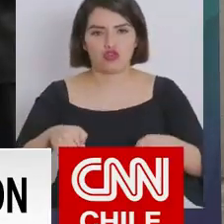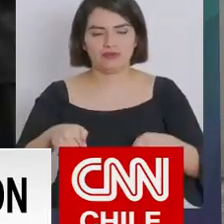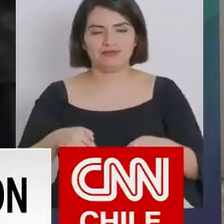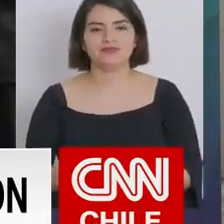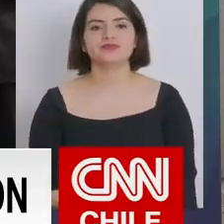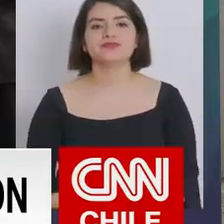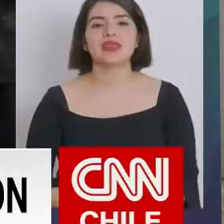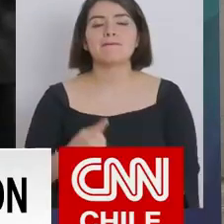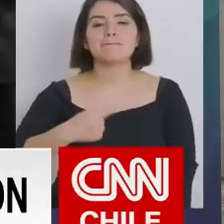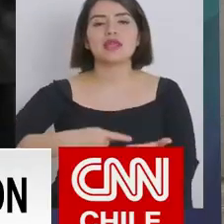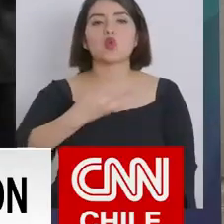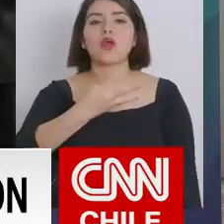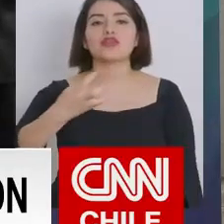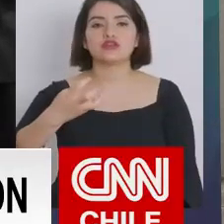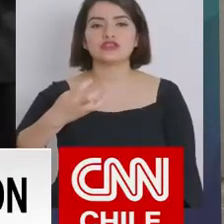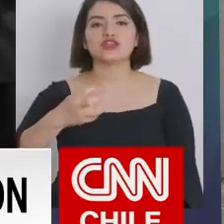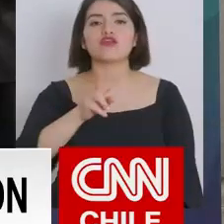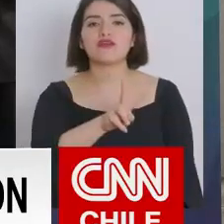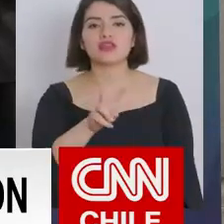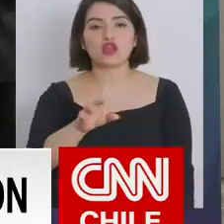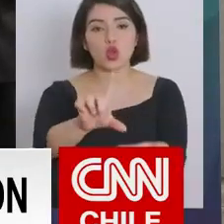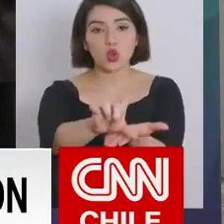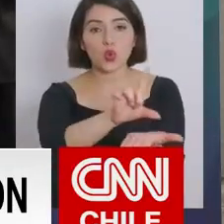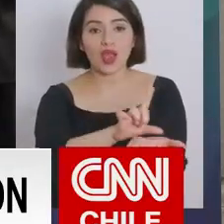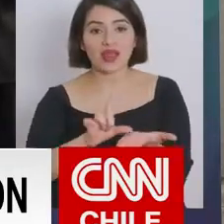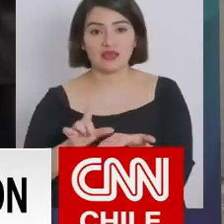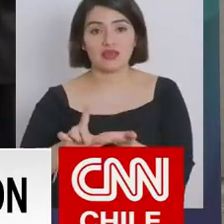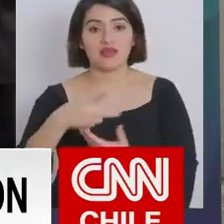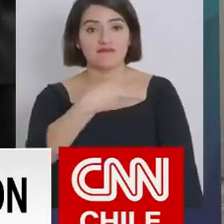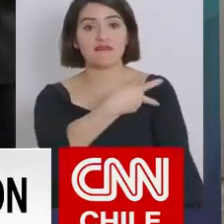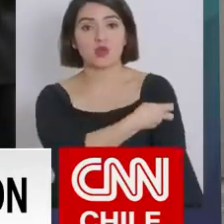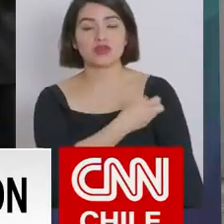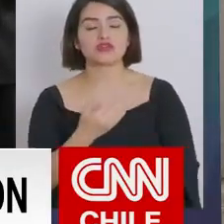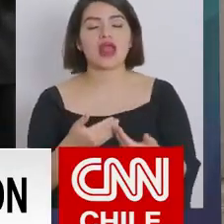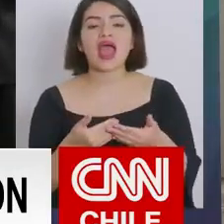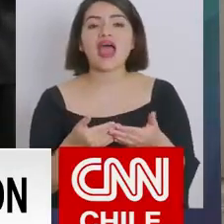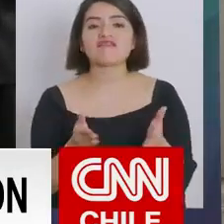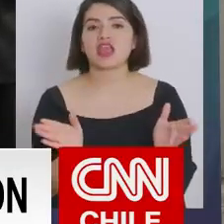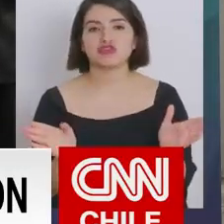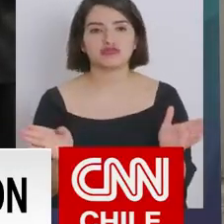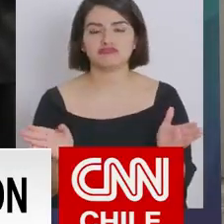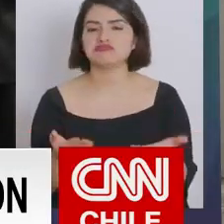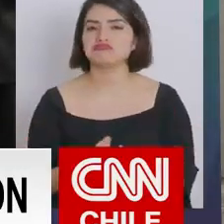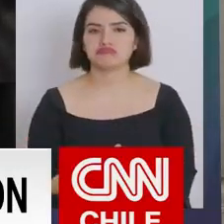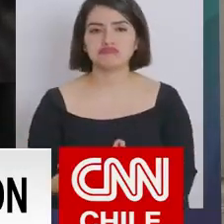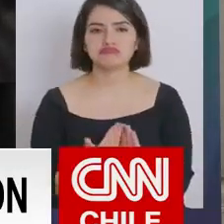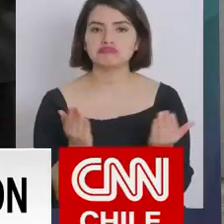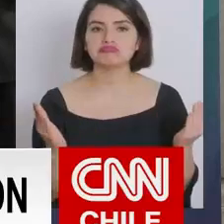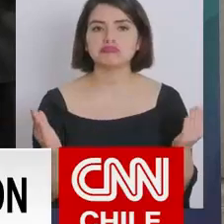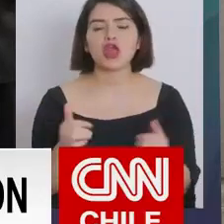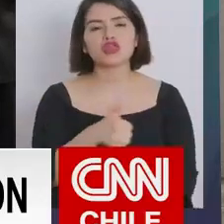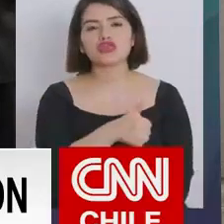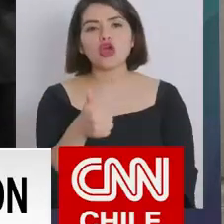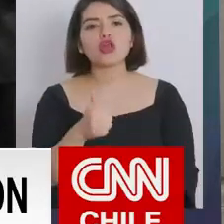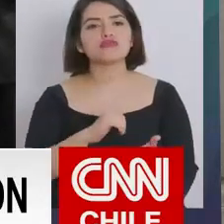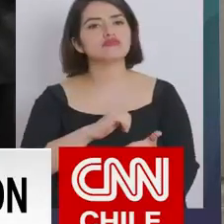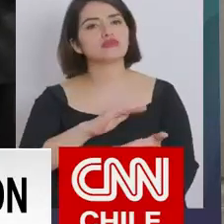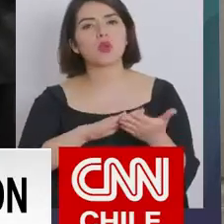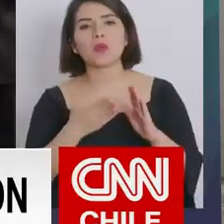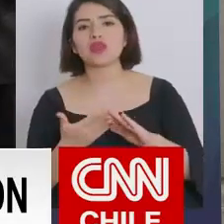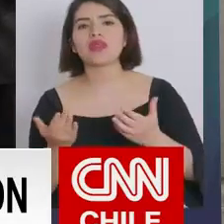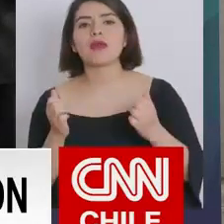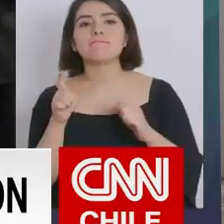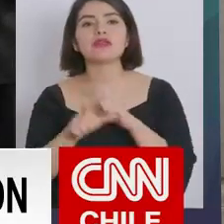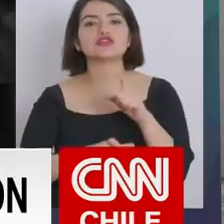ellos son 1.422 locales que están abiertos y que están dispuestos a toda la comunidad para